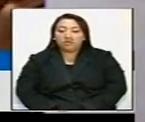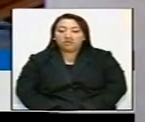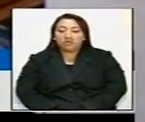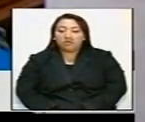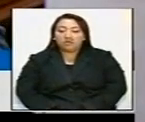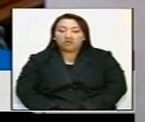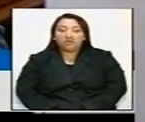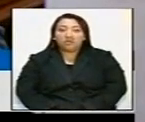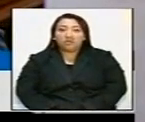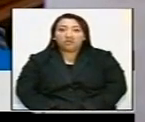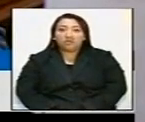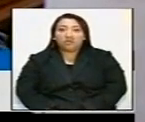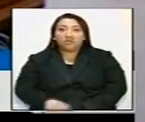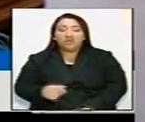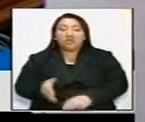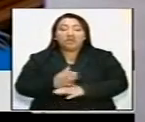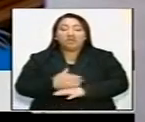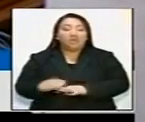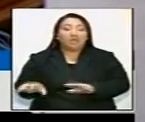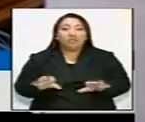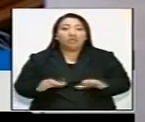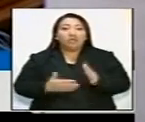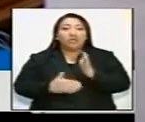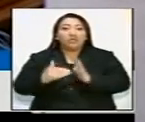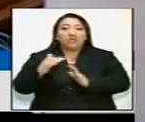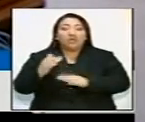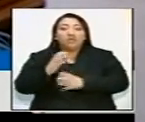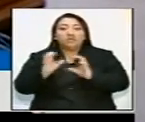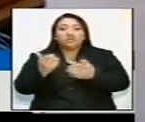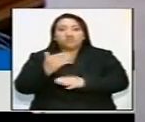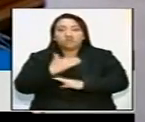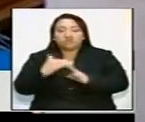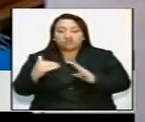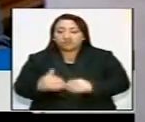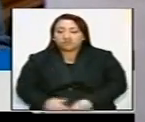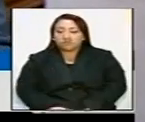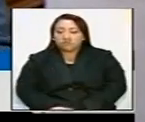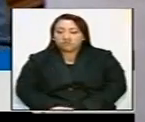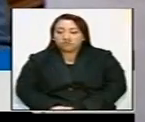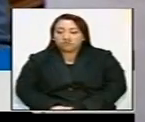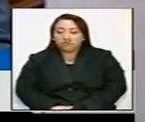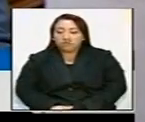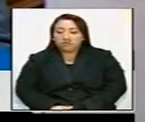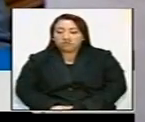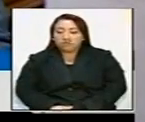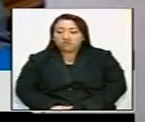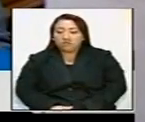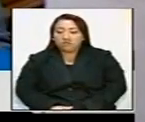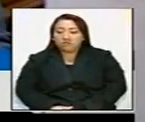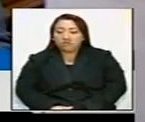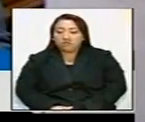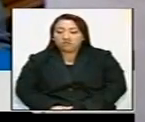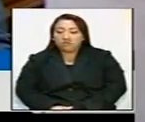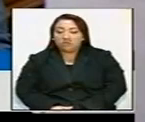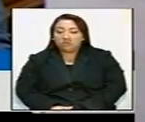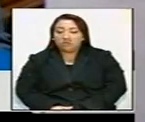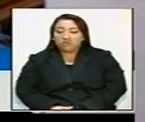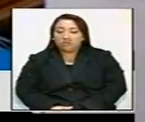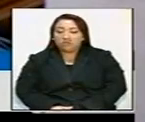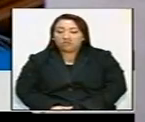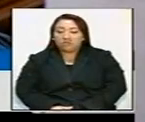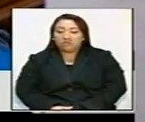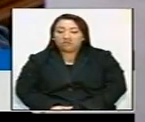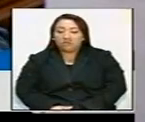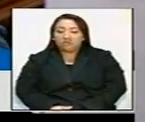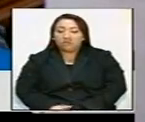Ha habido un crecimiento de la clase media y también ha habido un crecimiento de los ingresos y una caída de la pobreza de